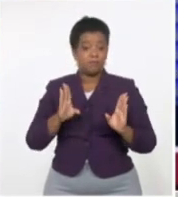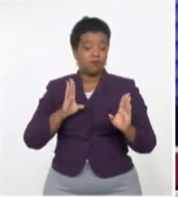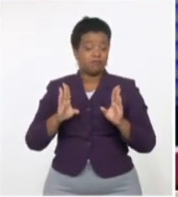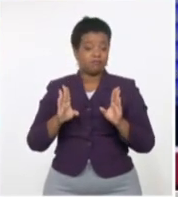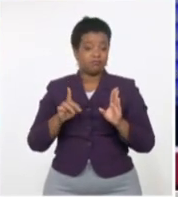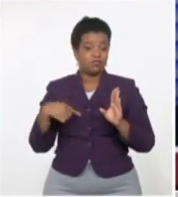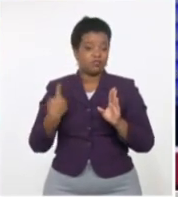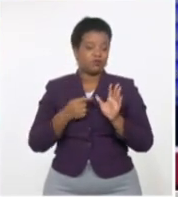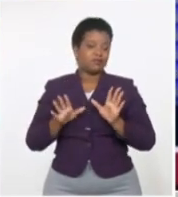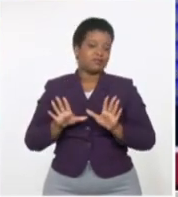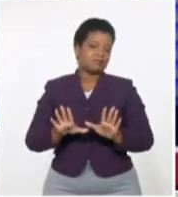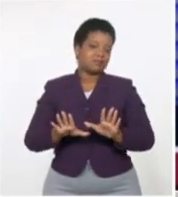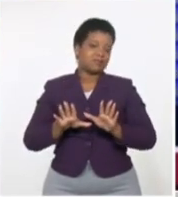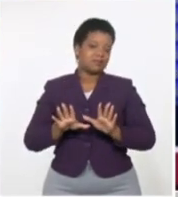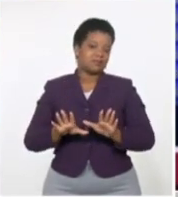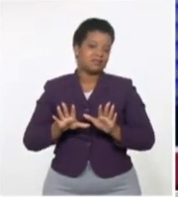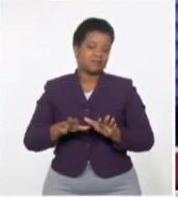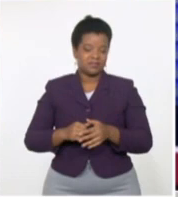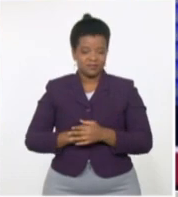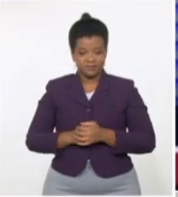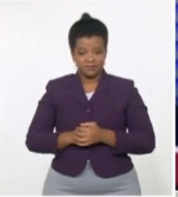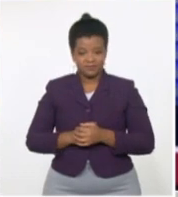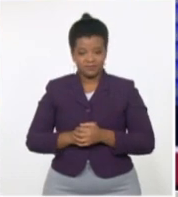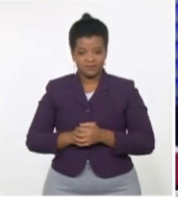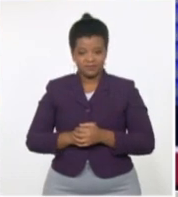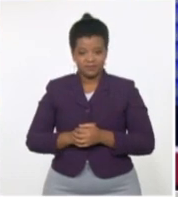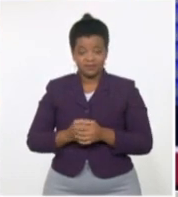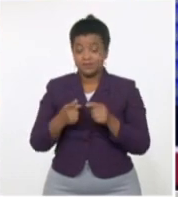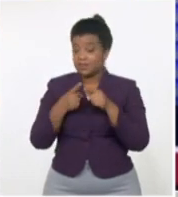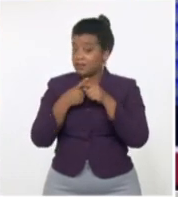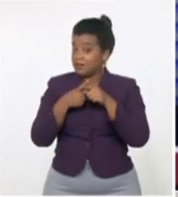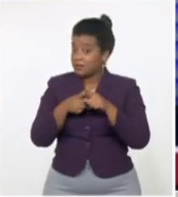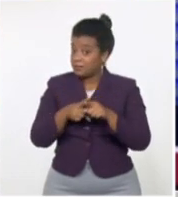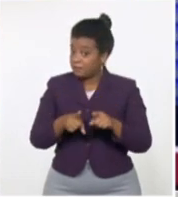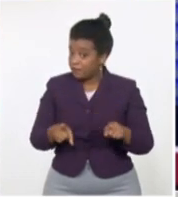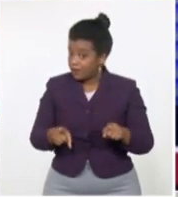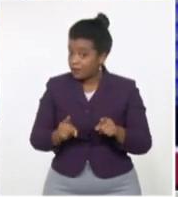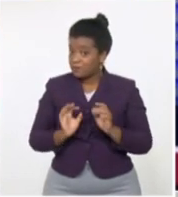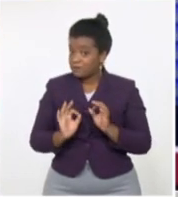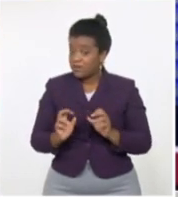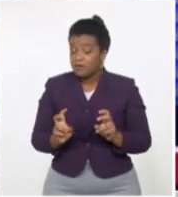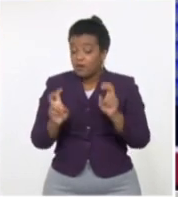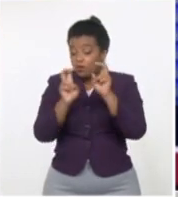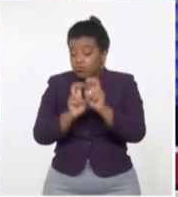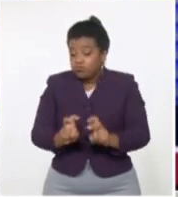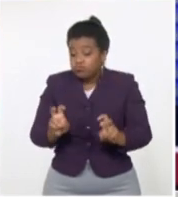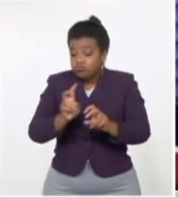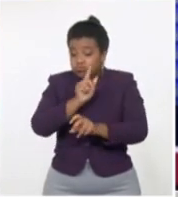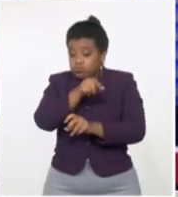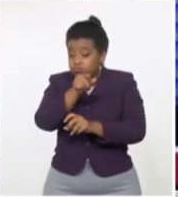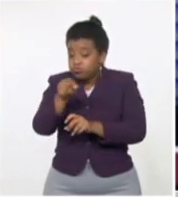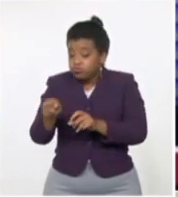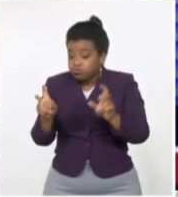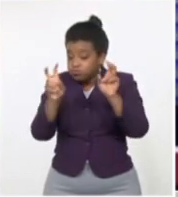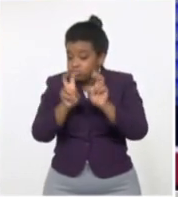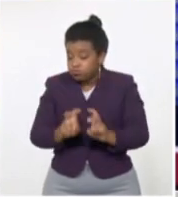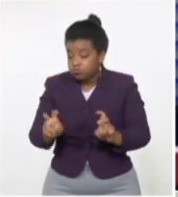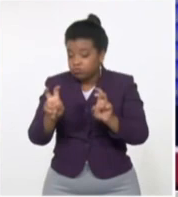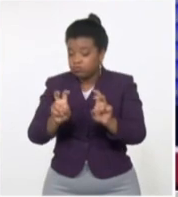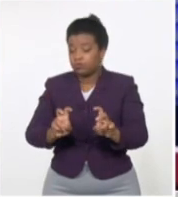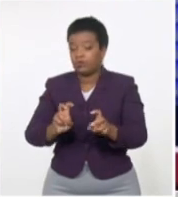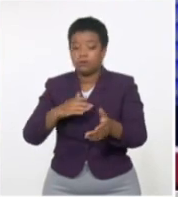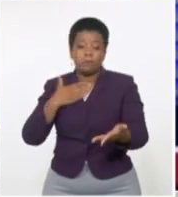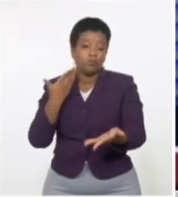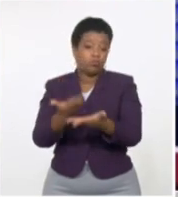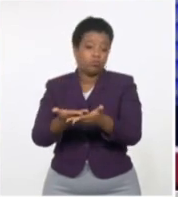esperar. No obstante, dentro de los estudios de investigación en humanos, uno de los estudios que